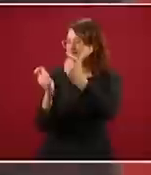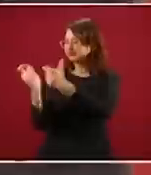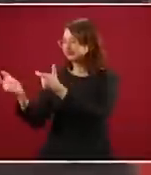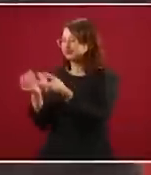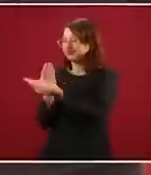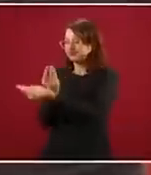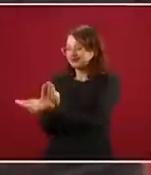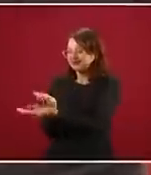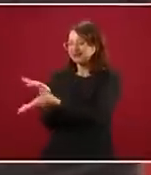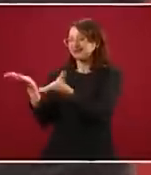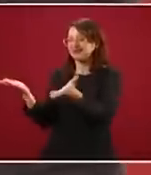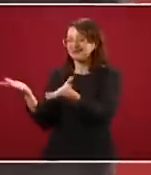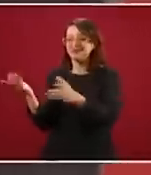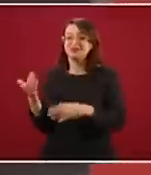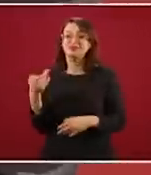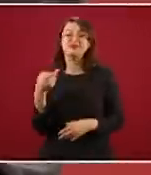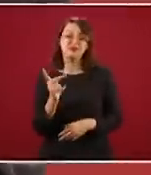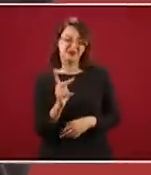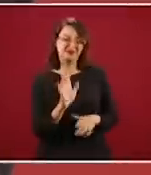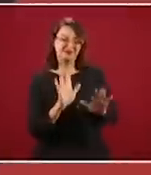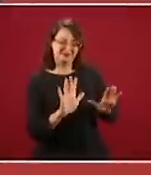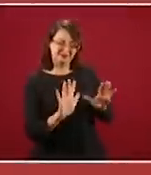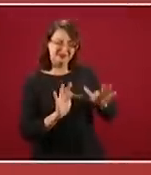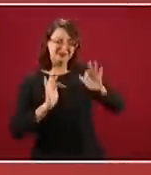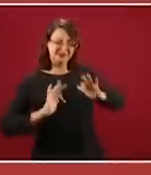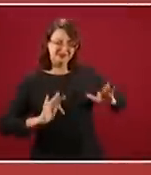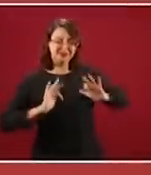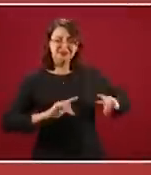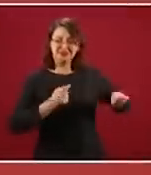nada más que no se pasen mucho, o sea, pero